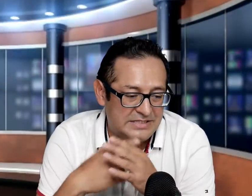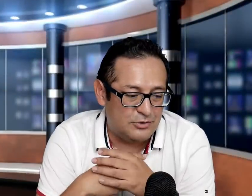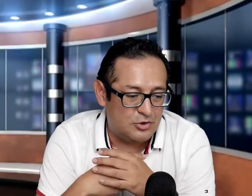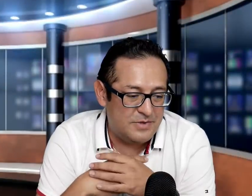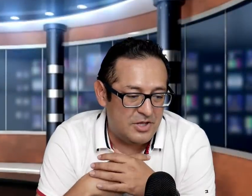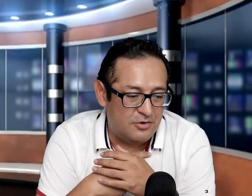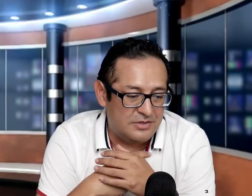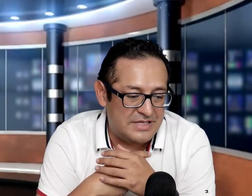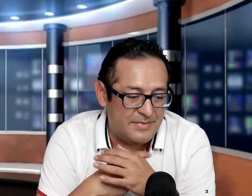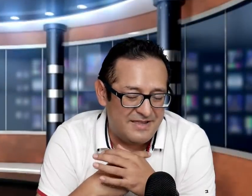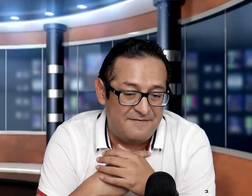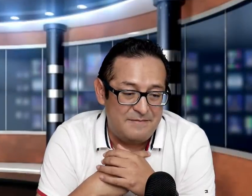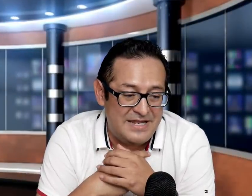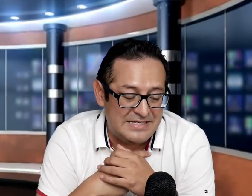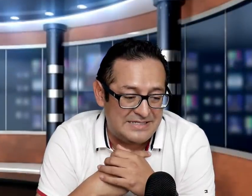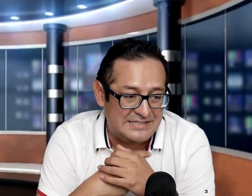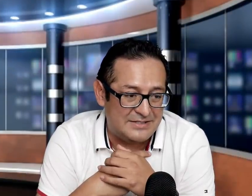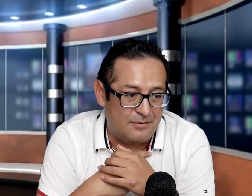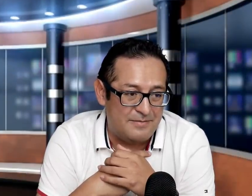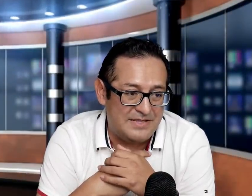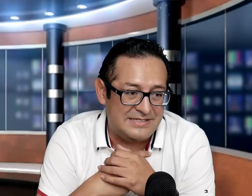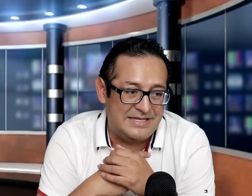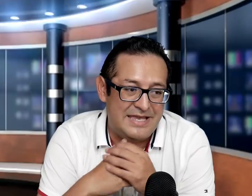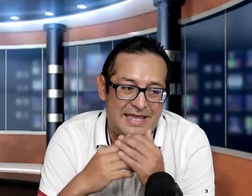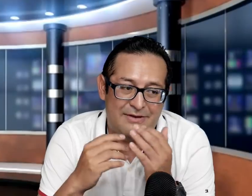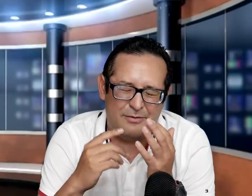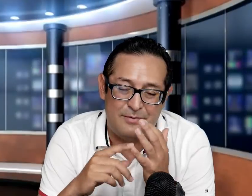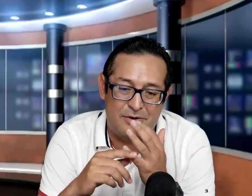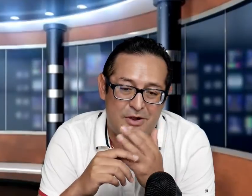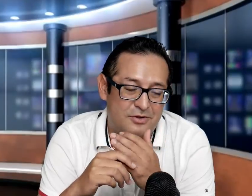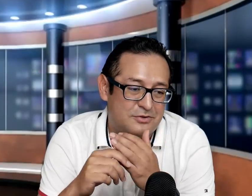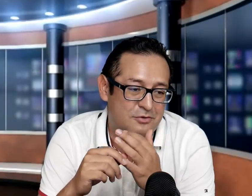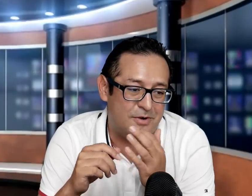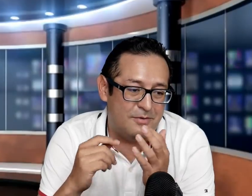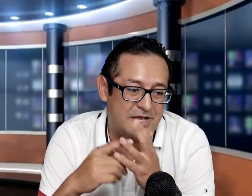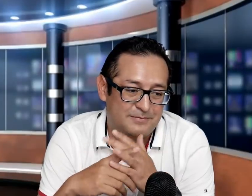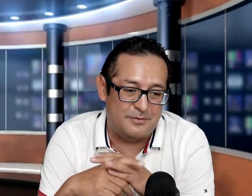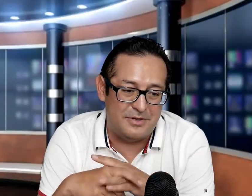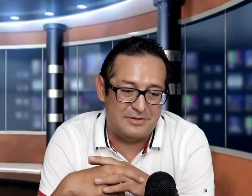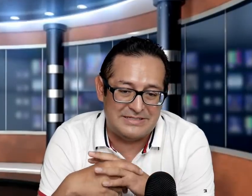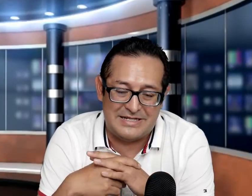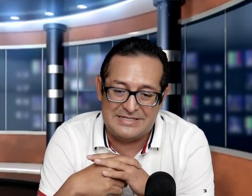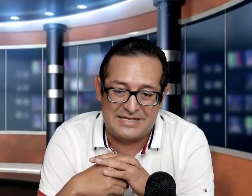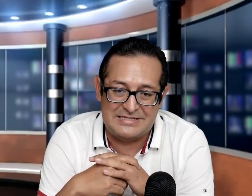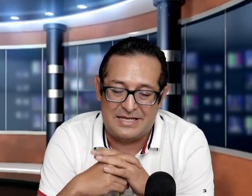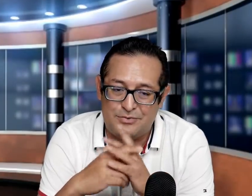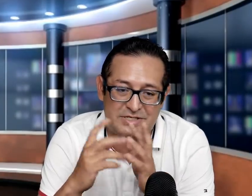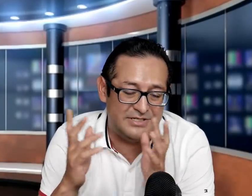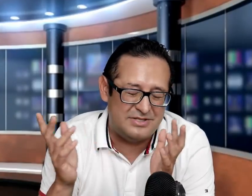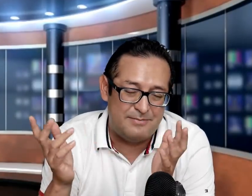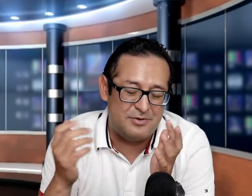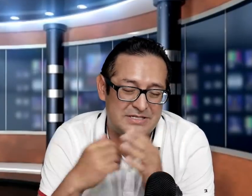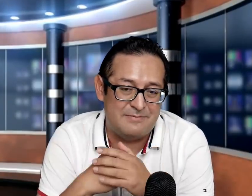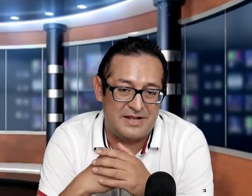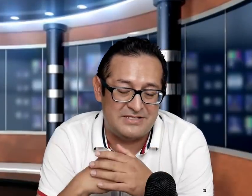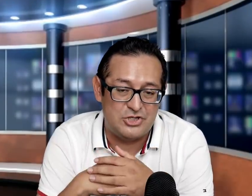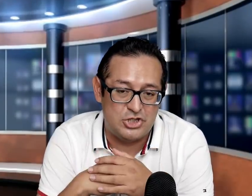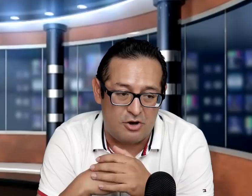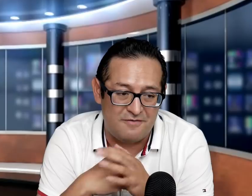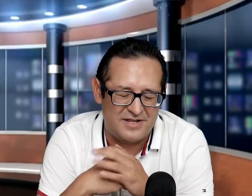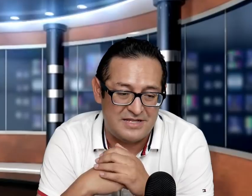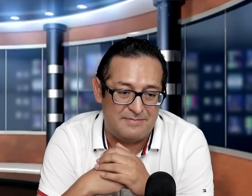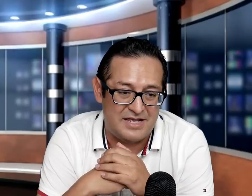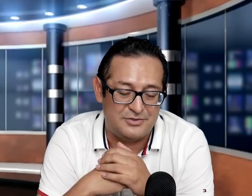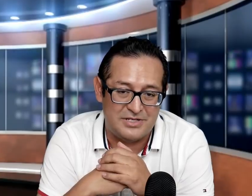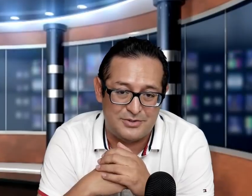Y bueno, este es otro video también de feministas, obviamente sin cubre, bueno, algunas con cubrebocas, pero violando la sana distancia, pues haciendo también lo que siempre hacen,